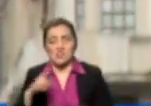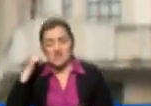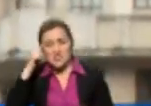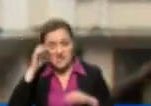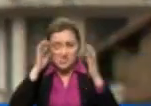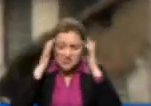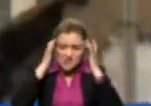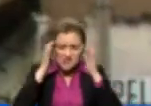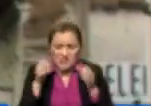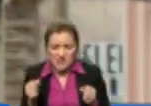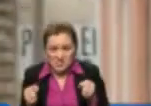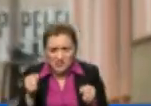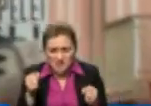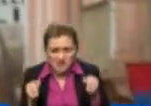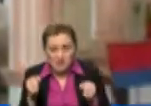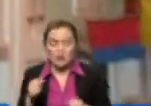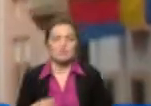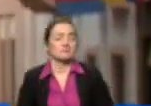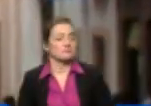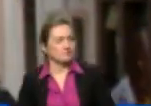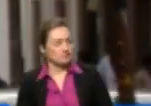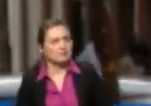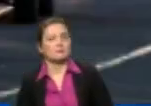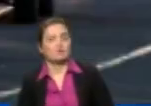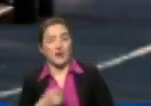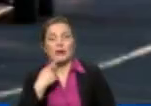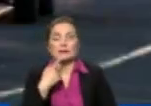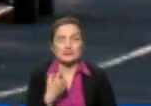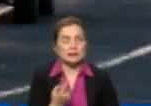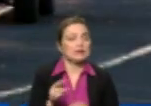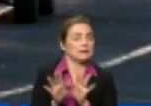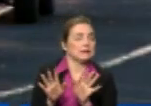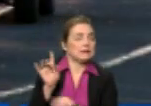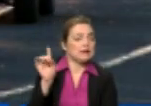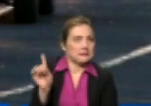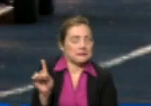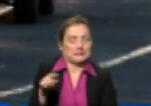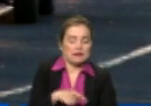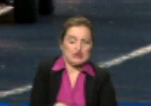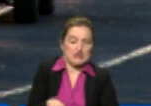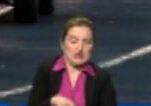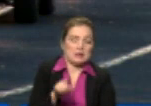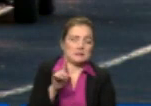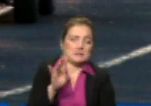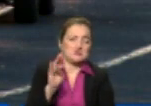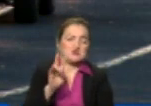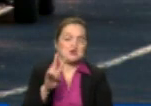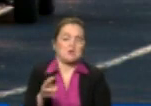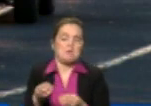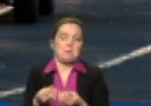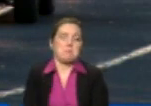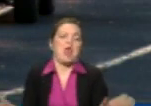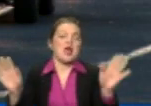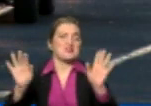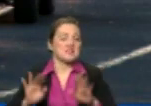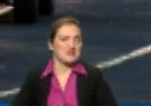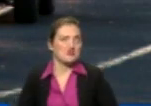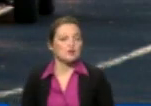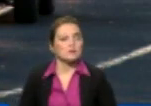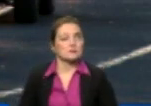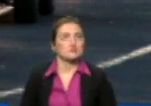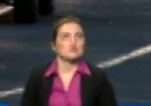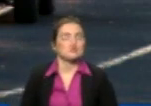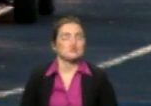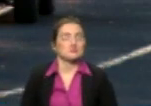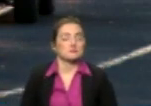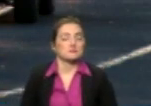los conductores y sus acompañantes, quienes, según lo indica la tabla global sobre tráfico INRIX, los ciudadanos pierden hasta